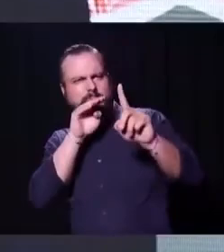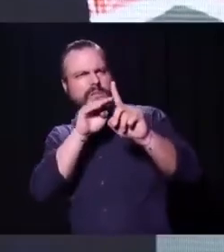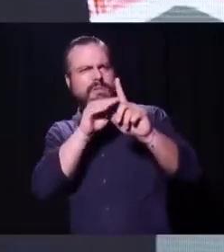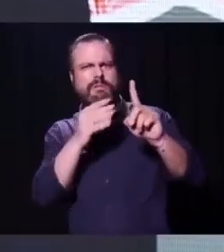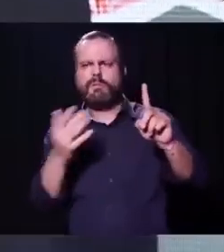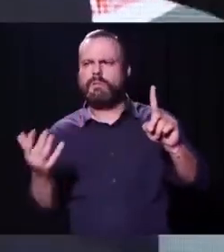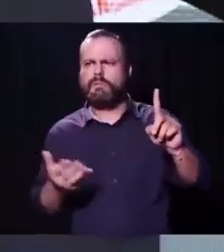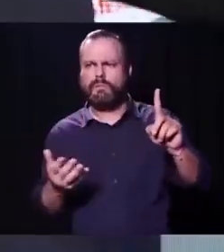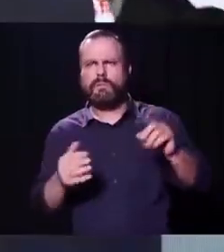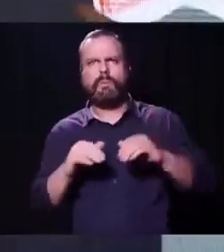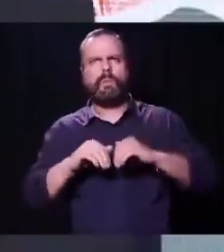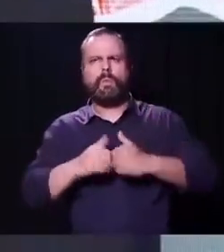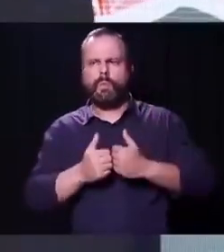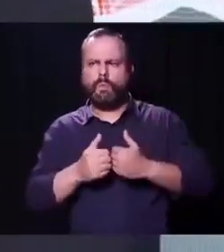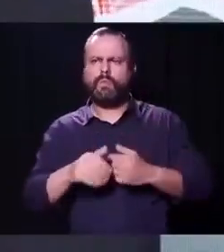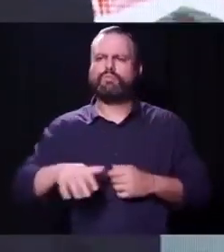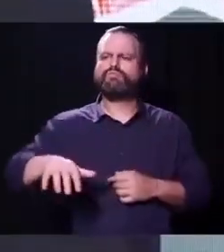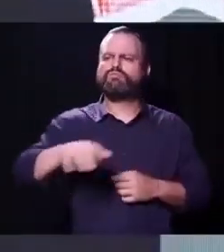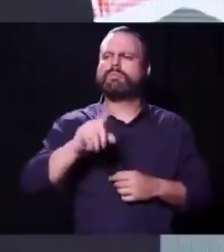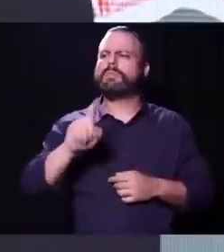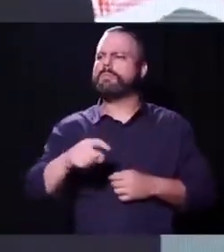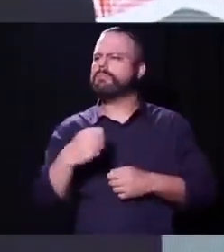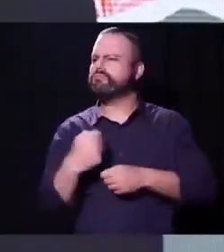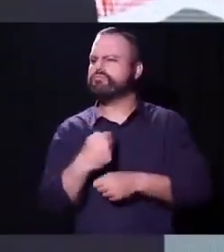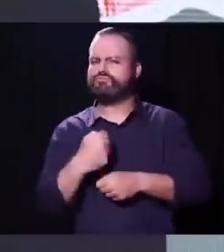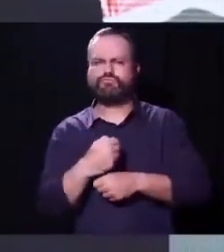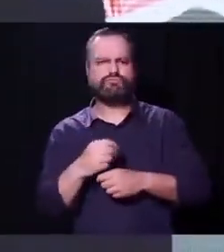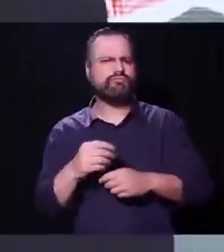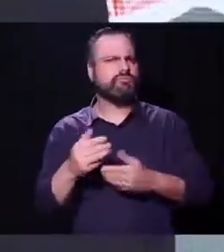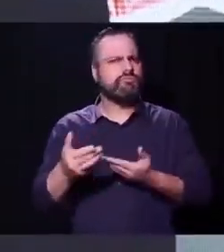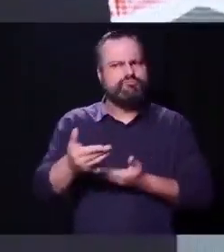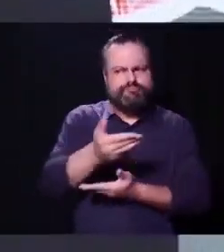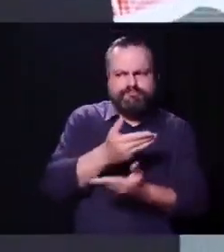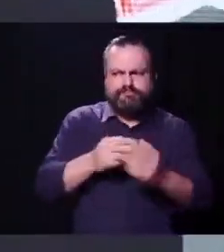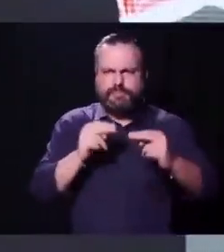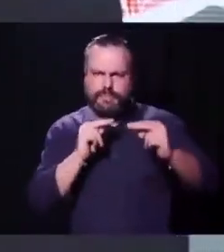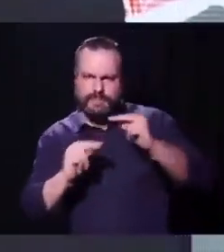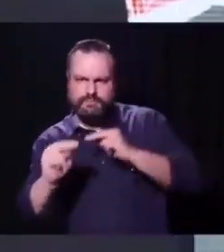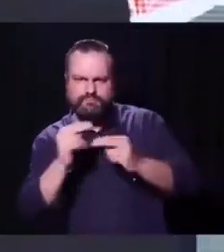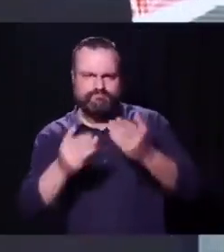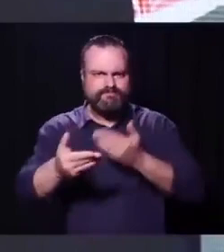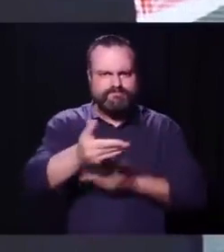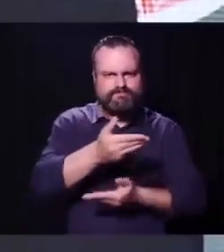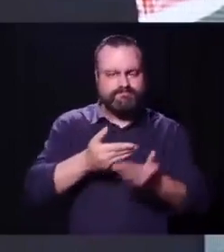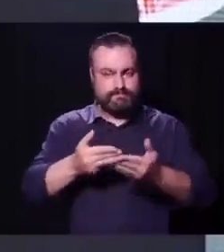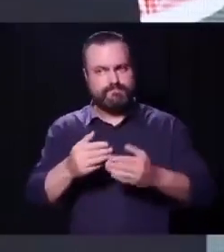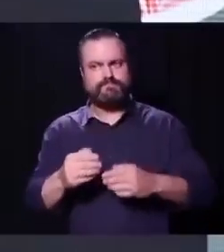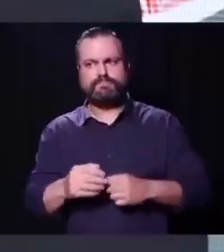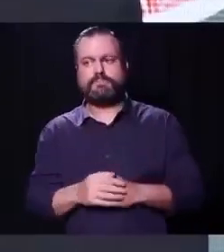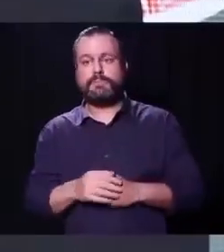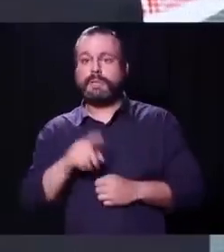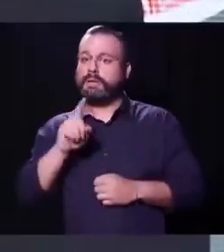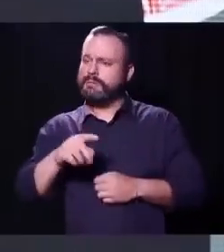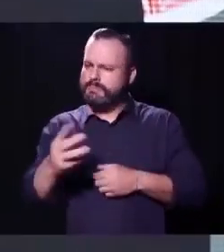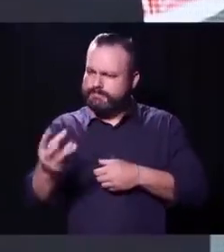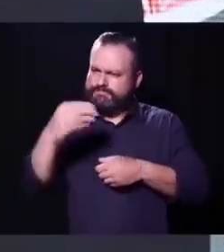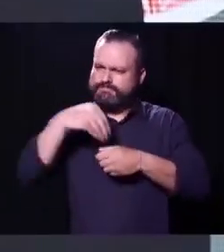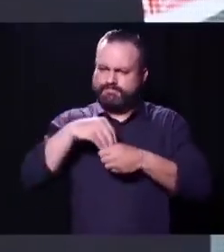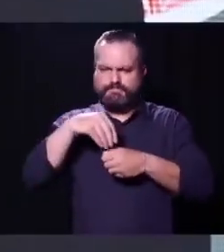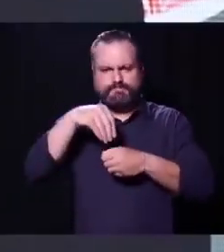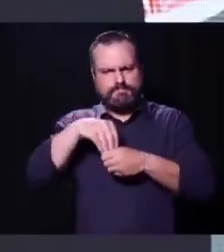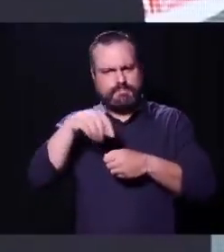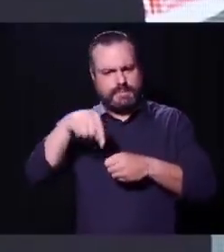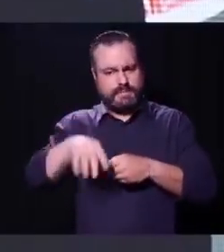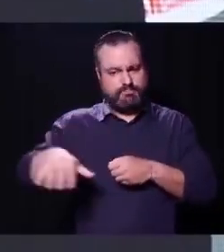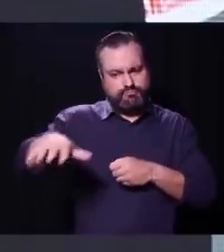como todas las negociaciones, Eloy, o sea, de repente una negociación es como un reloj, es un péndulo, te vas para un lado, hasta al otro lado, te vas